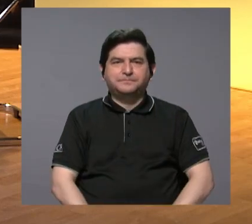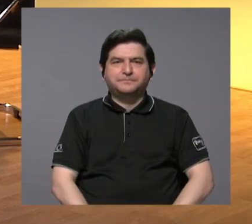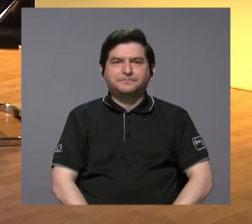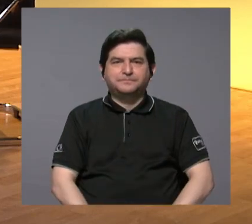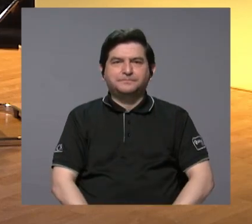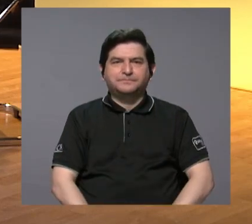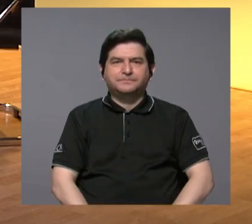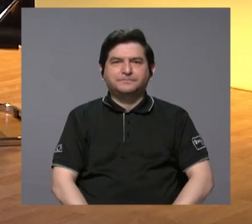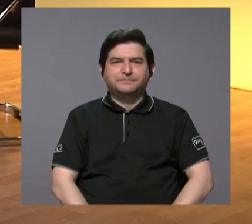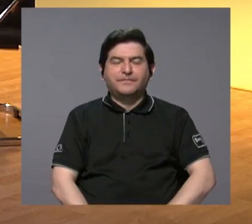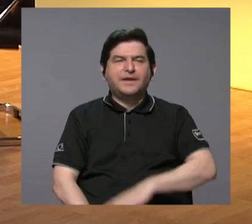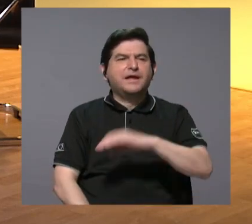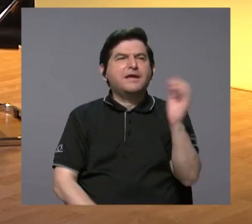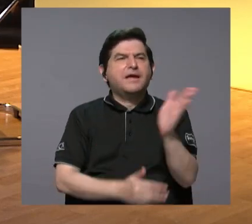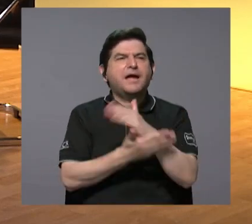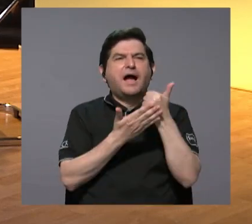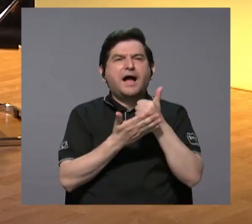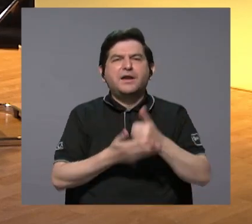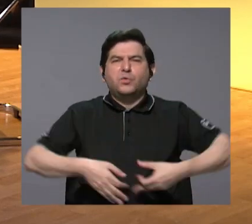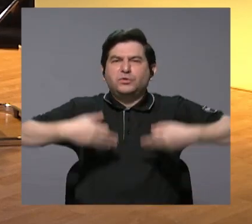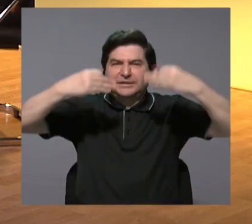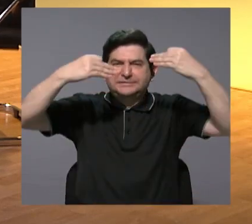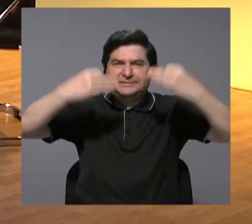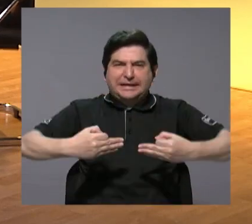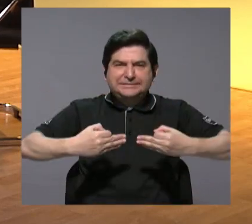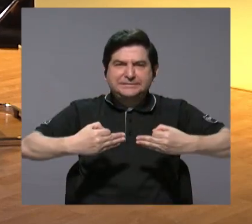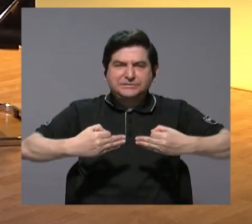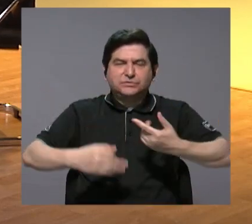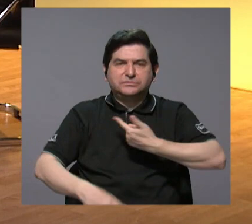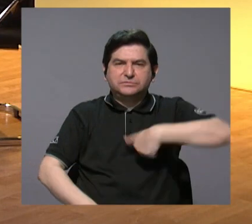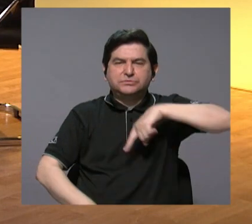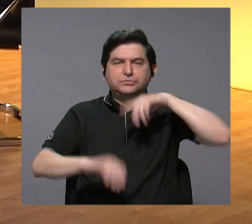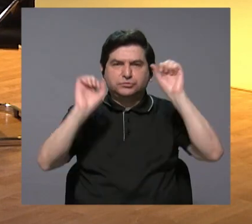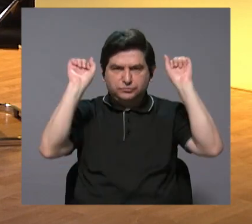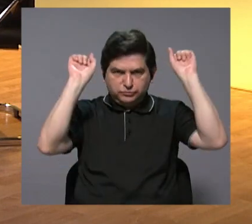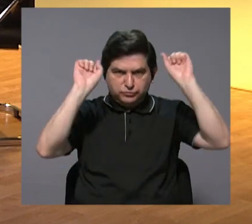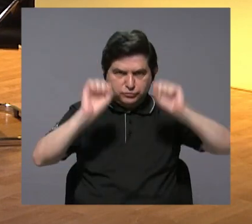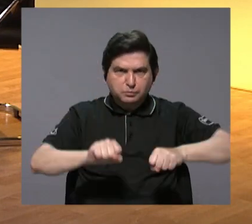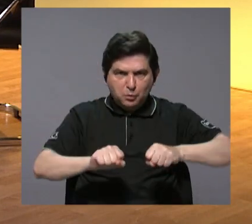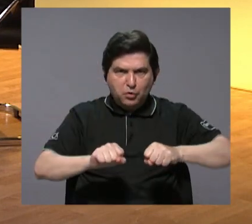Y hay algunas medidas que podemos